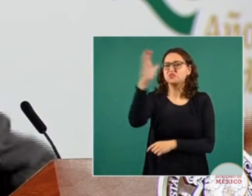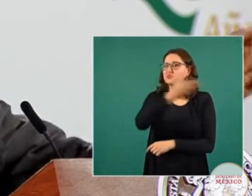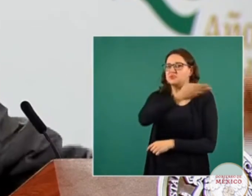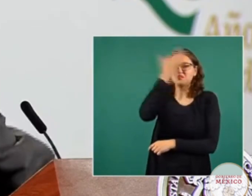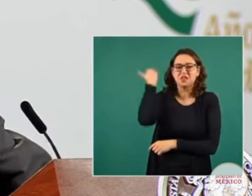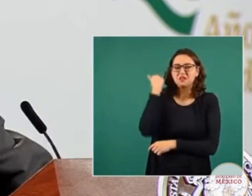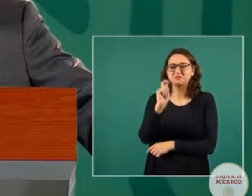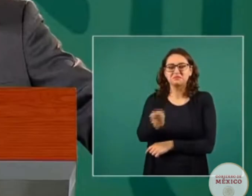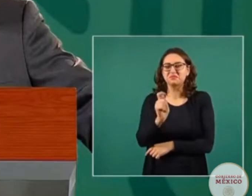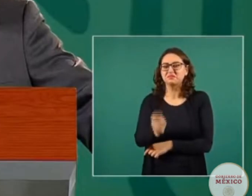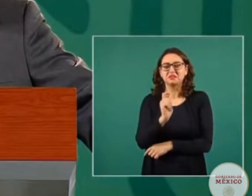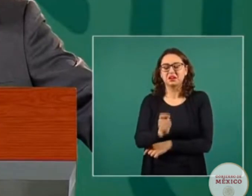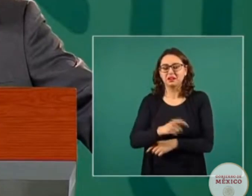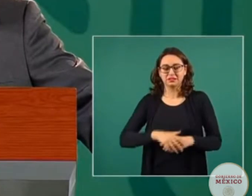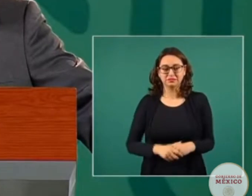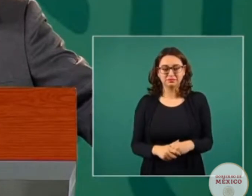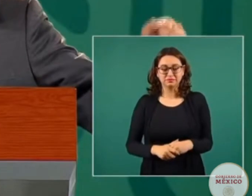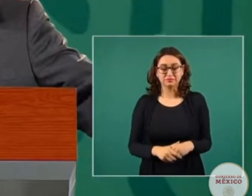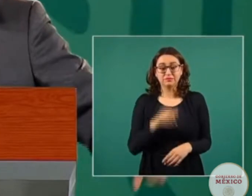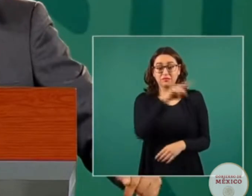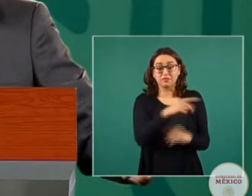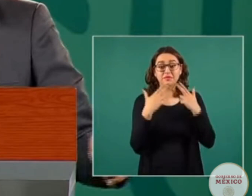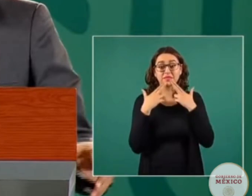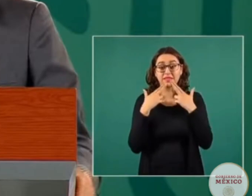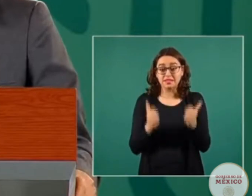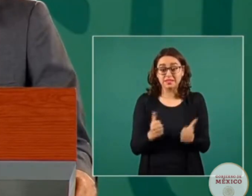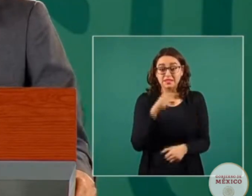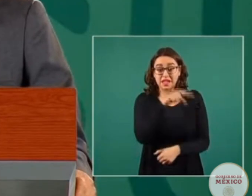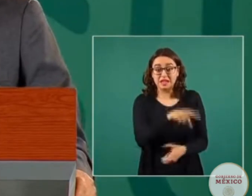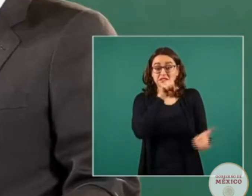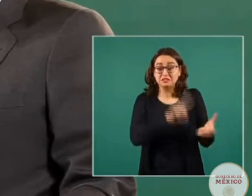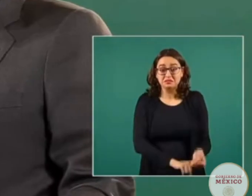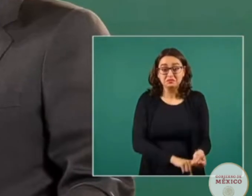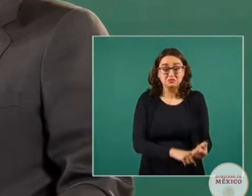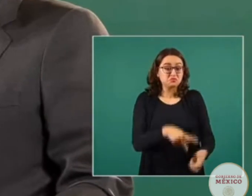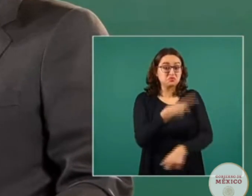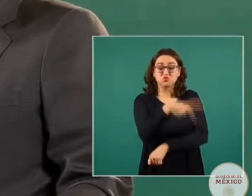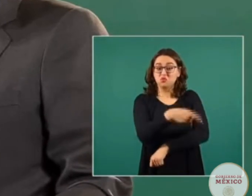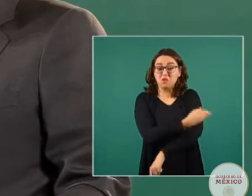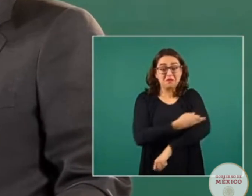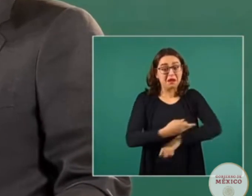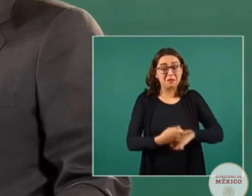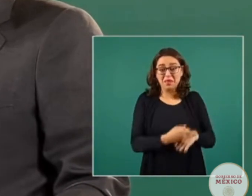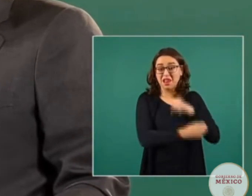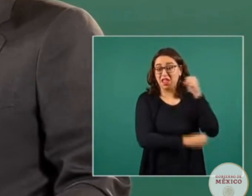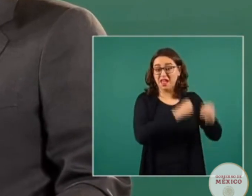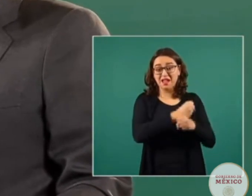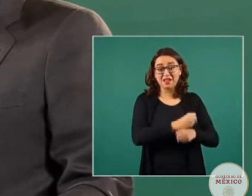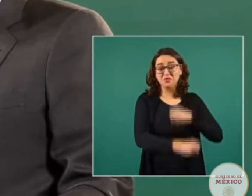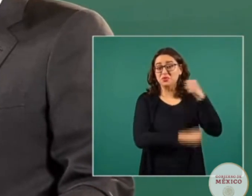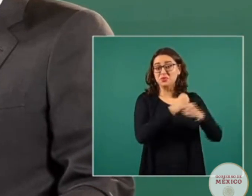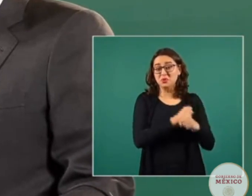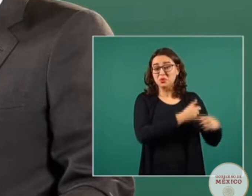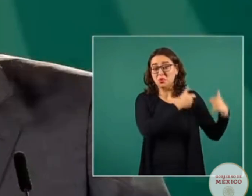Allí en esas haciendas estaban enterrados sus tatarabuelos, sus bisabuelos, sus